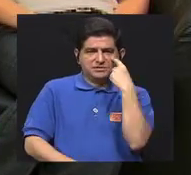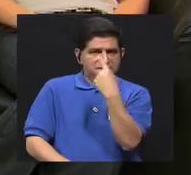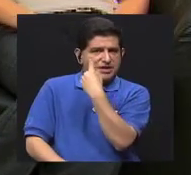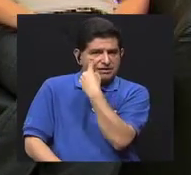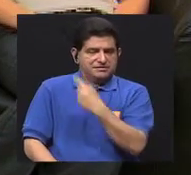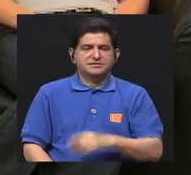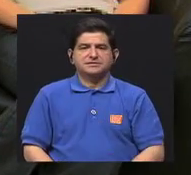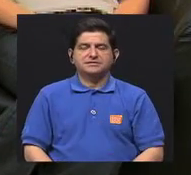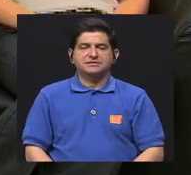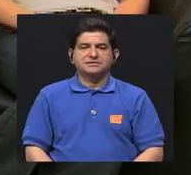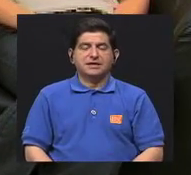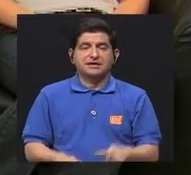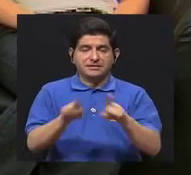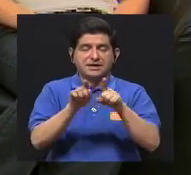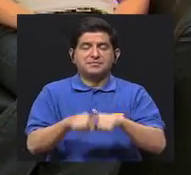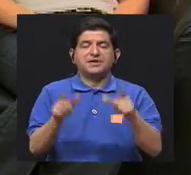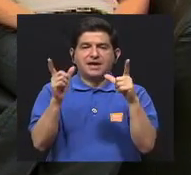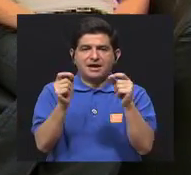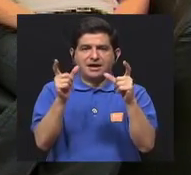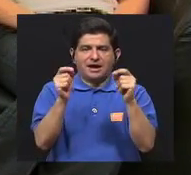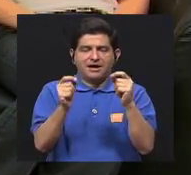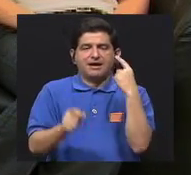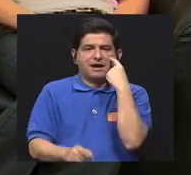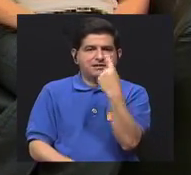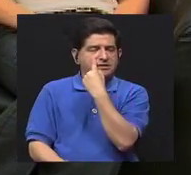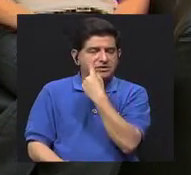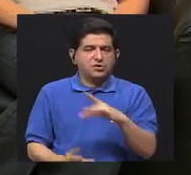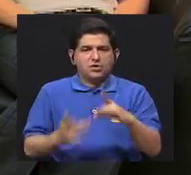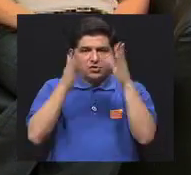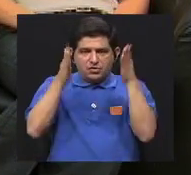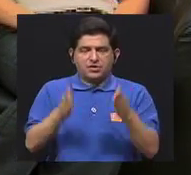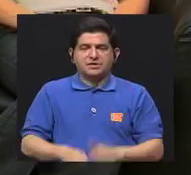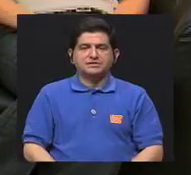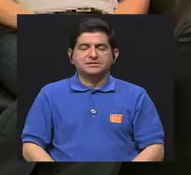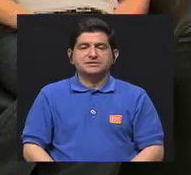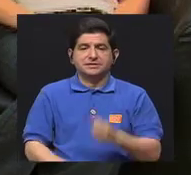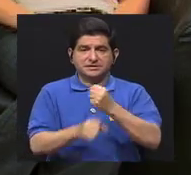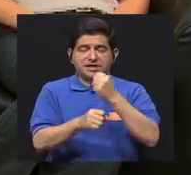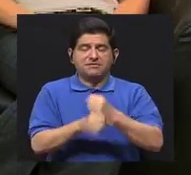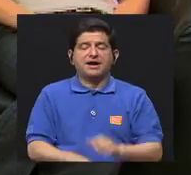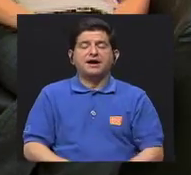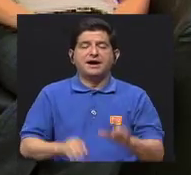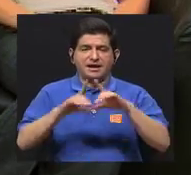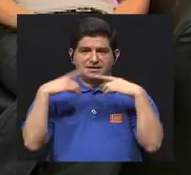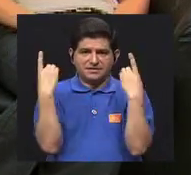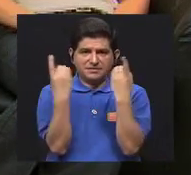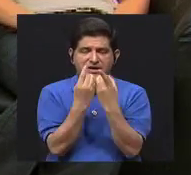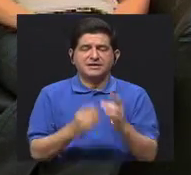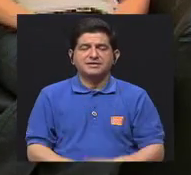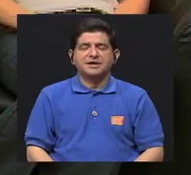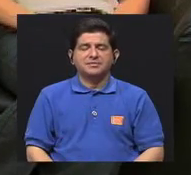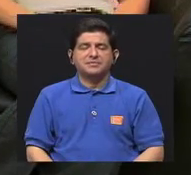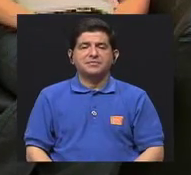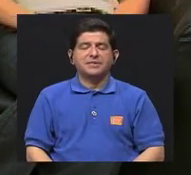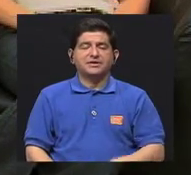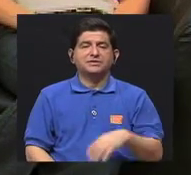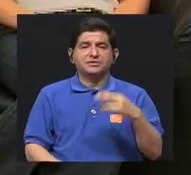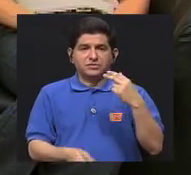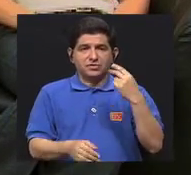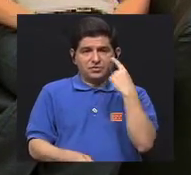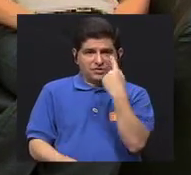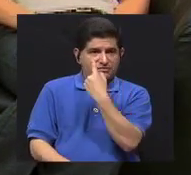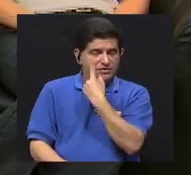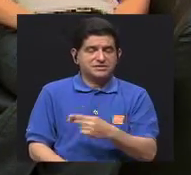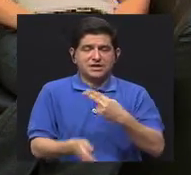es especialista en oncología ocular. Labora en el departamento clínico del Hospital Calderón Guardia, así como en el Hospital